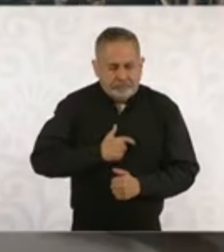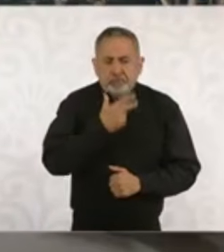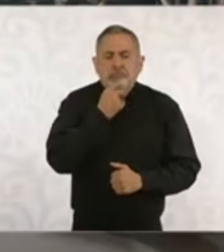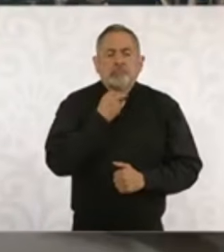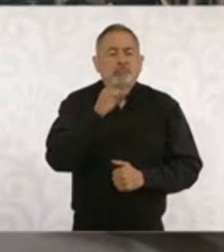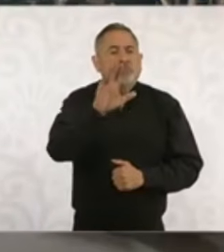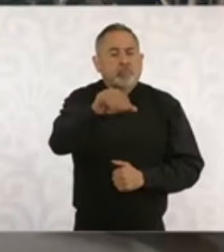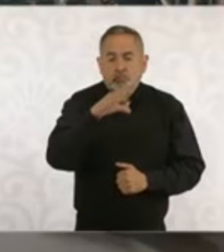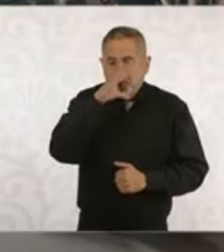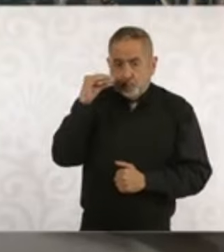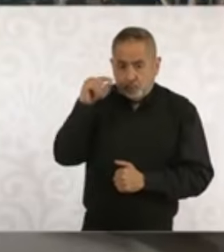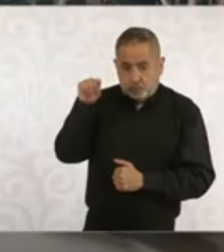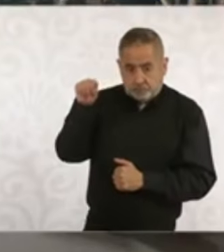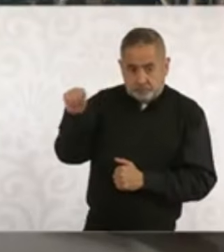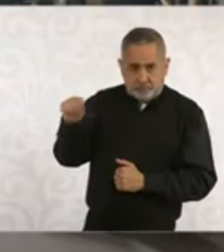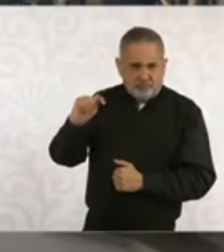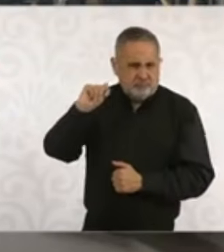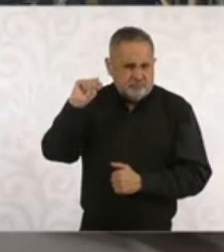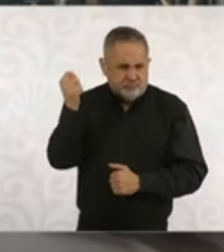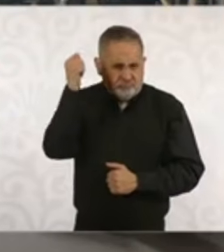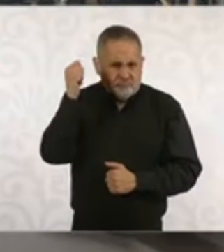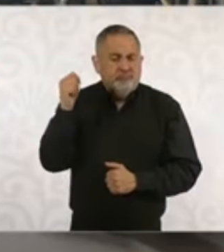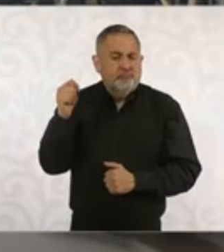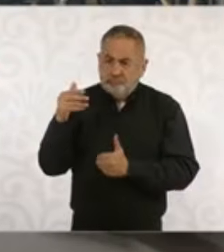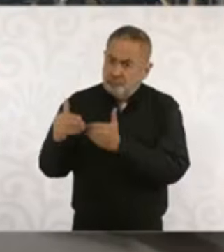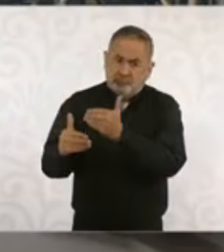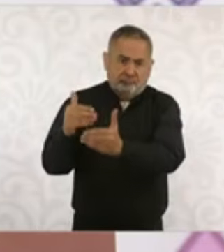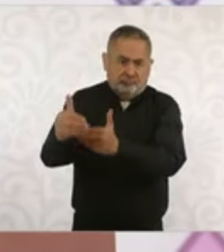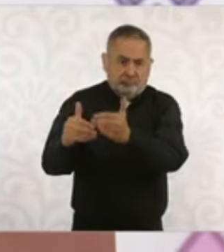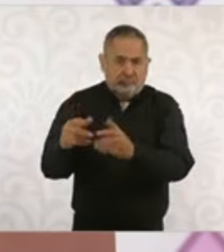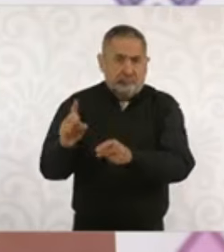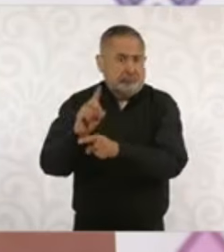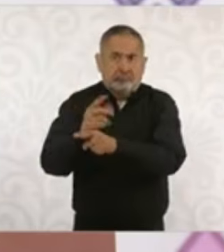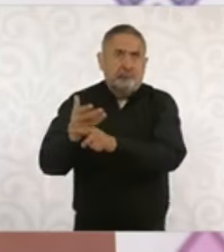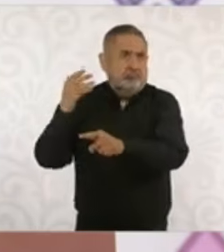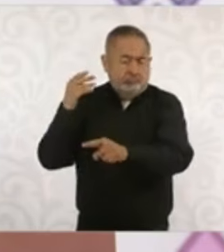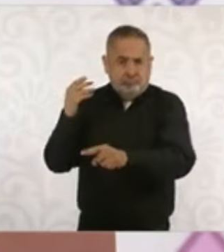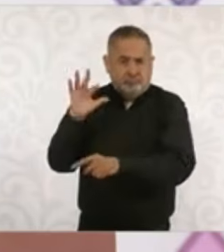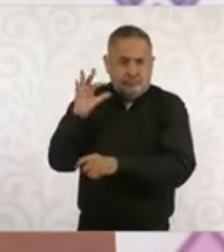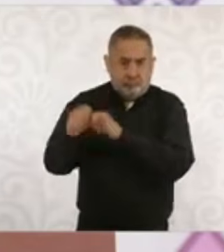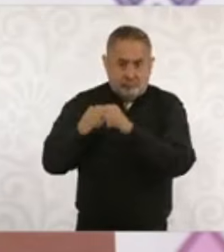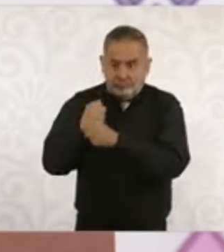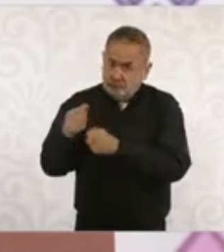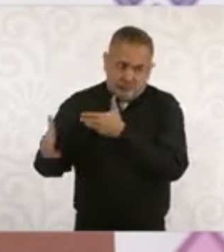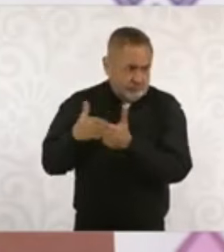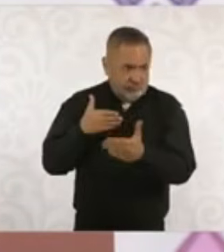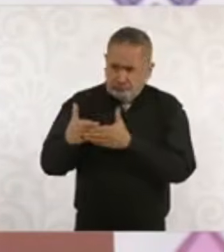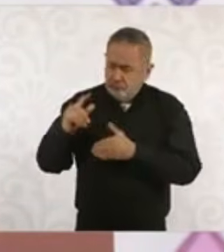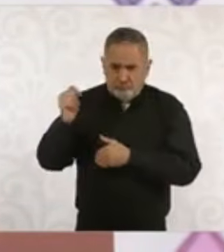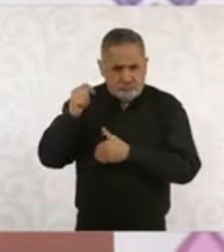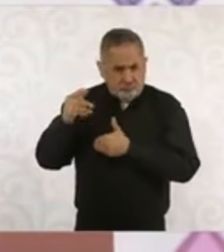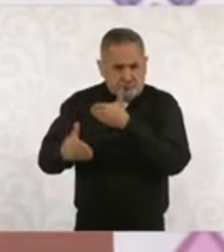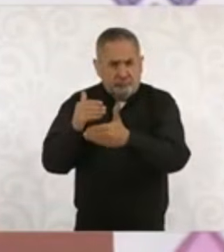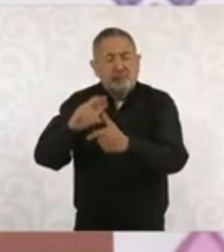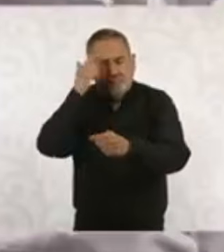Bueno, Cuba tiene una industria tecnológica muy desarrollada, no de ahora, de los últimos 40, 50 años. Recuerden